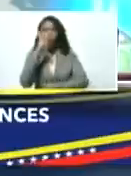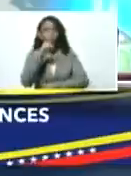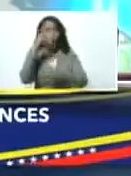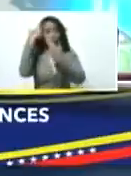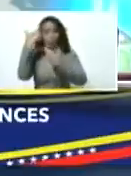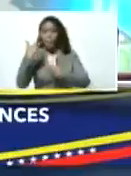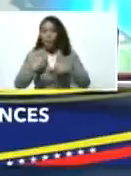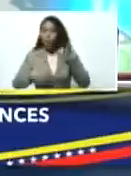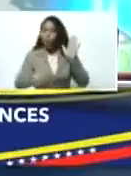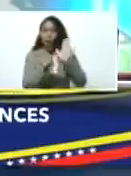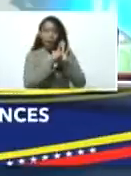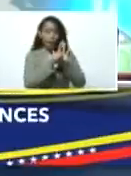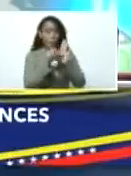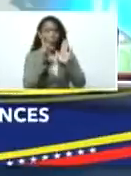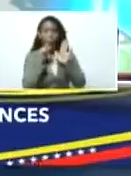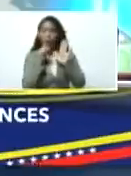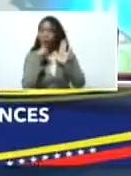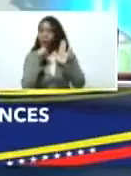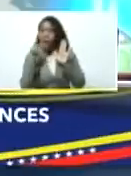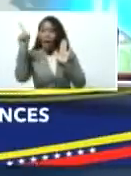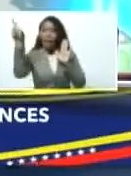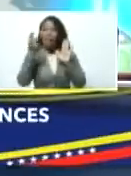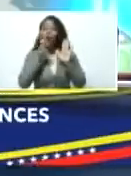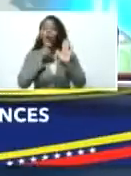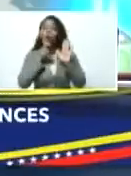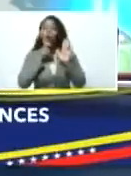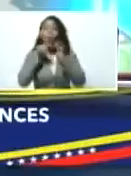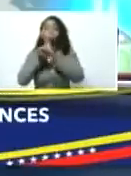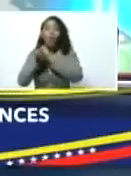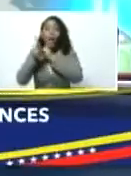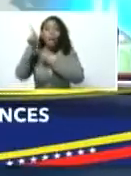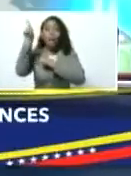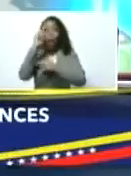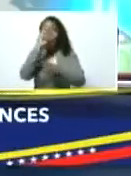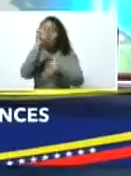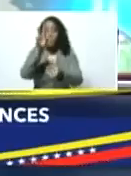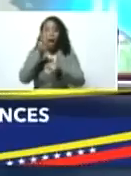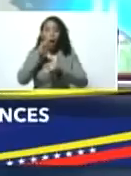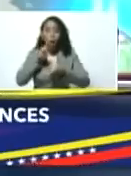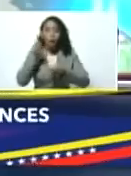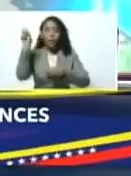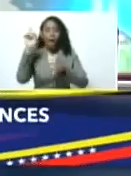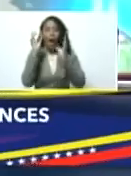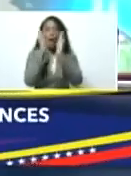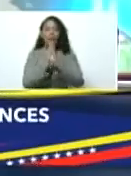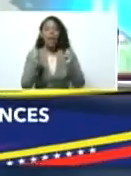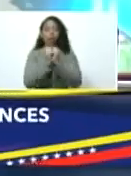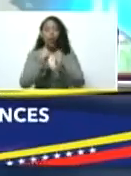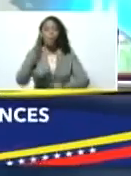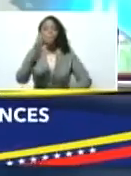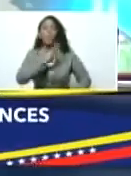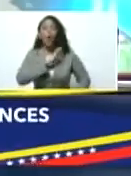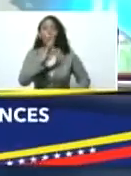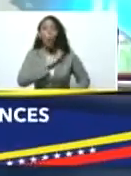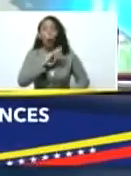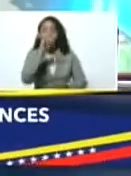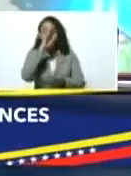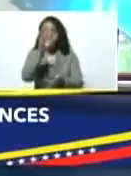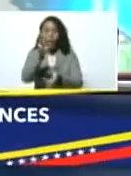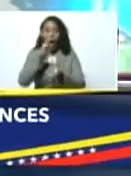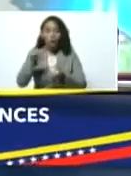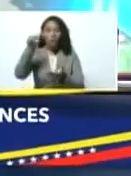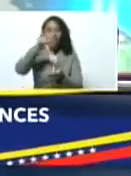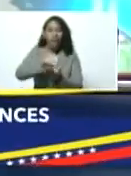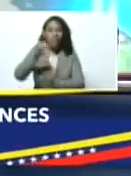a la ley. El oro que está en las bóvedas del Banco de Inglaterra le pertenece al Banco Central